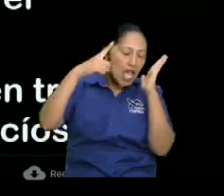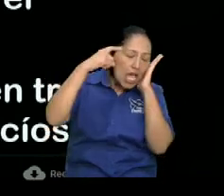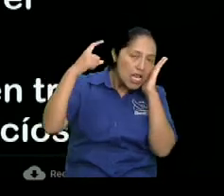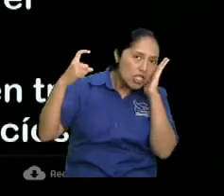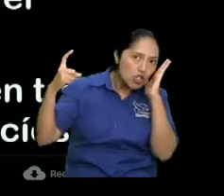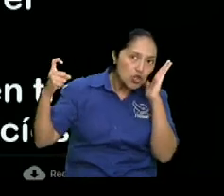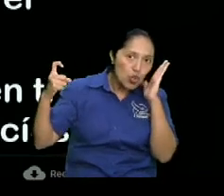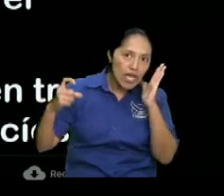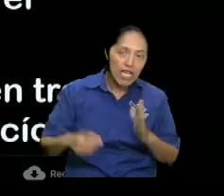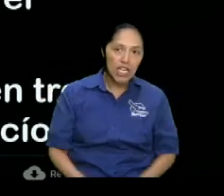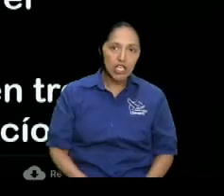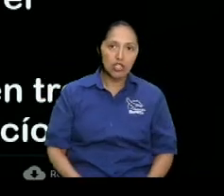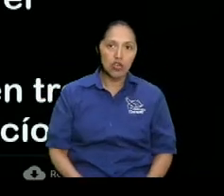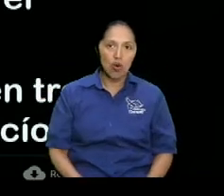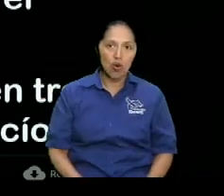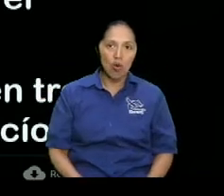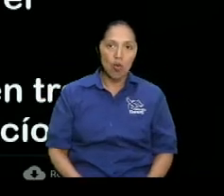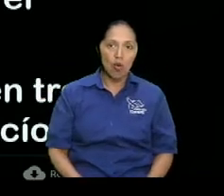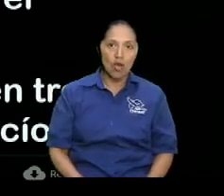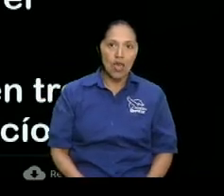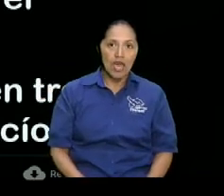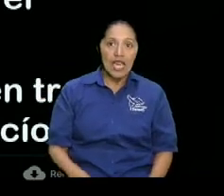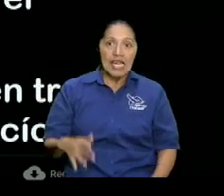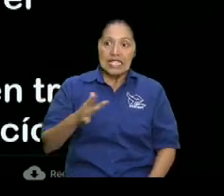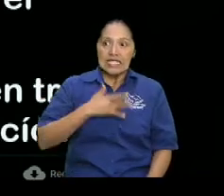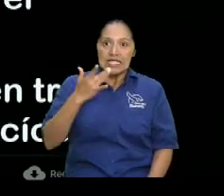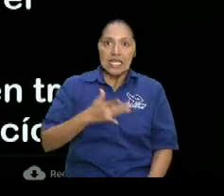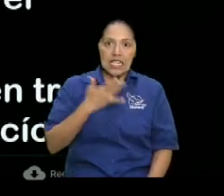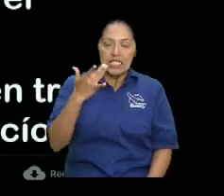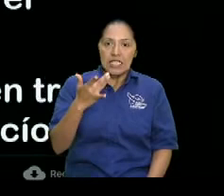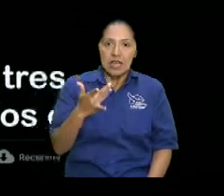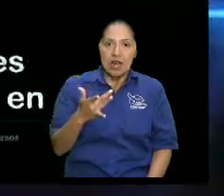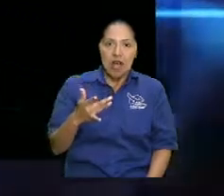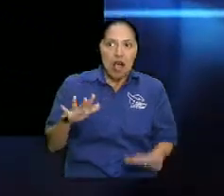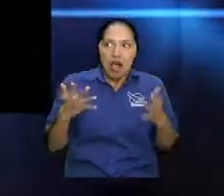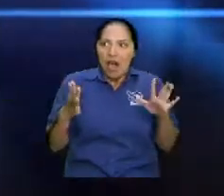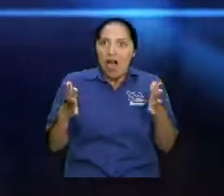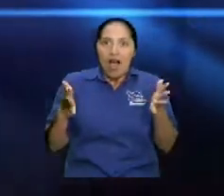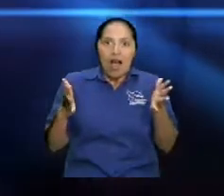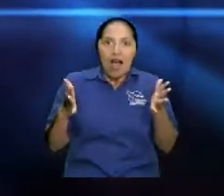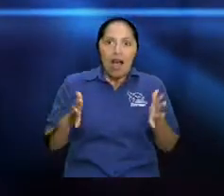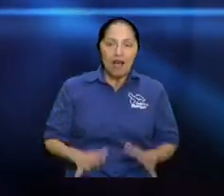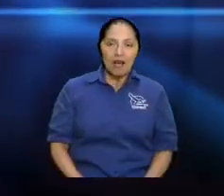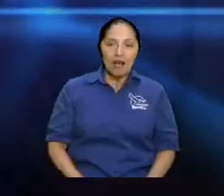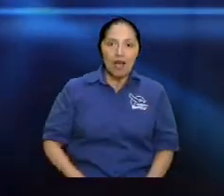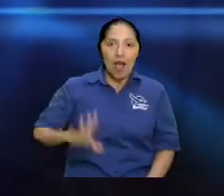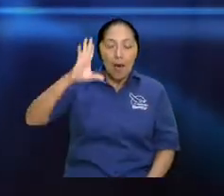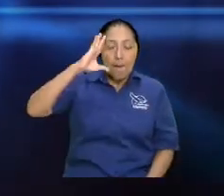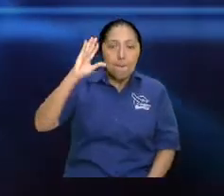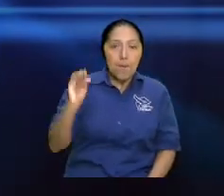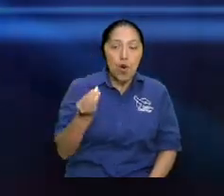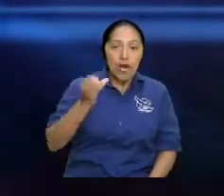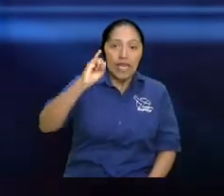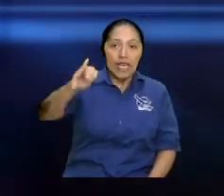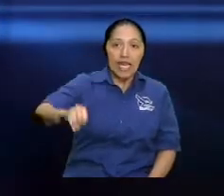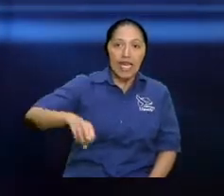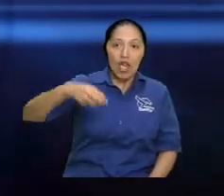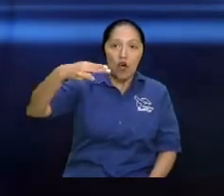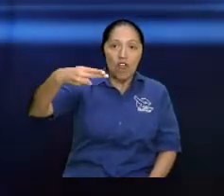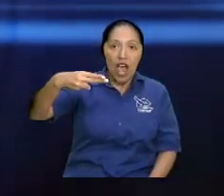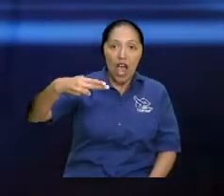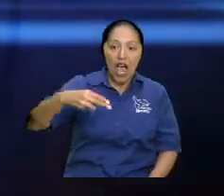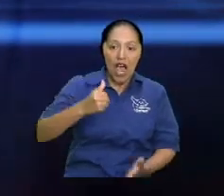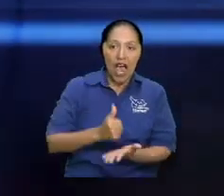Porque ya fuimos entregados. Esto yo no lo, yo mejor me debería de, me hubiera hecho el